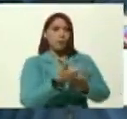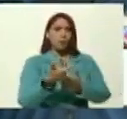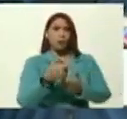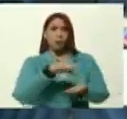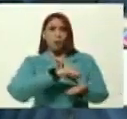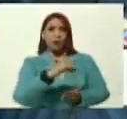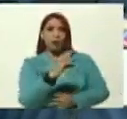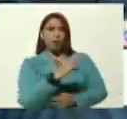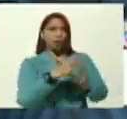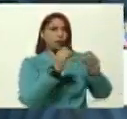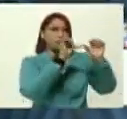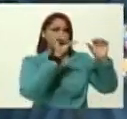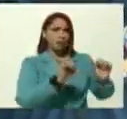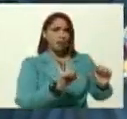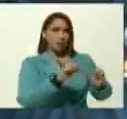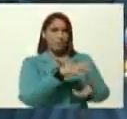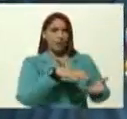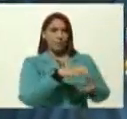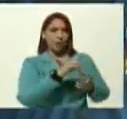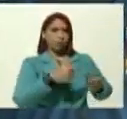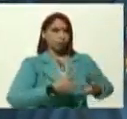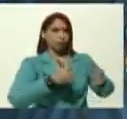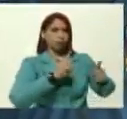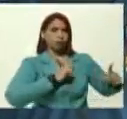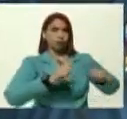metropolitanos y todo el sistema de riesgo y activación para la